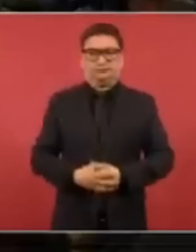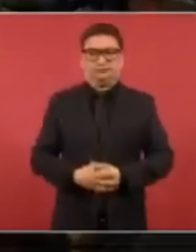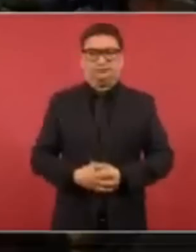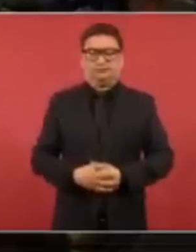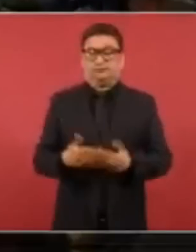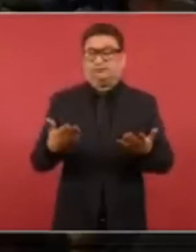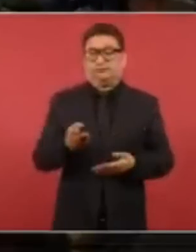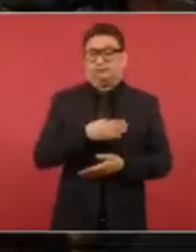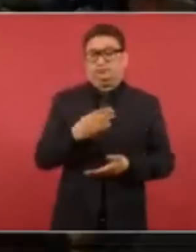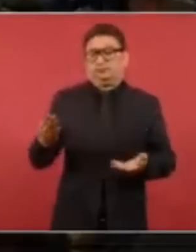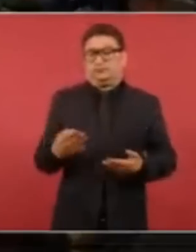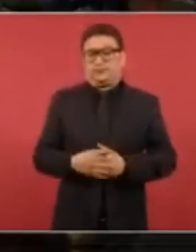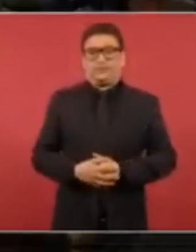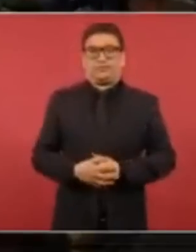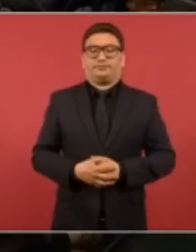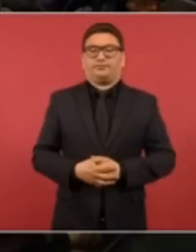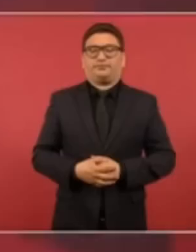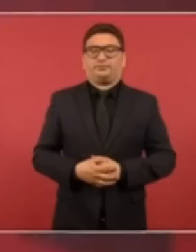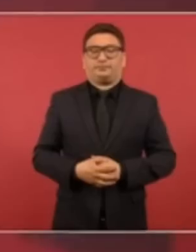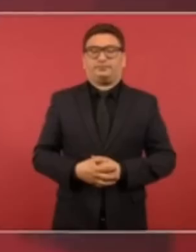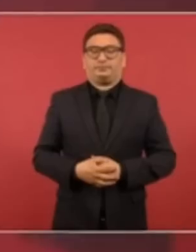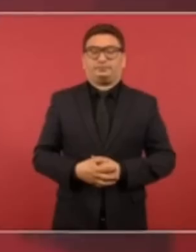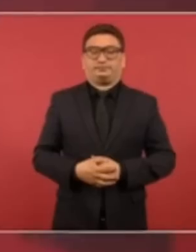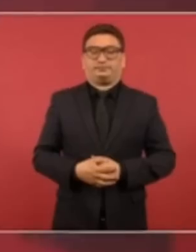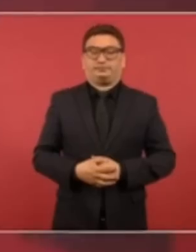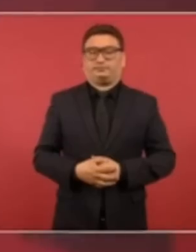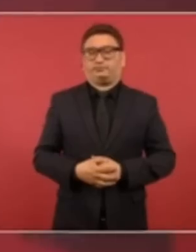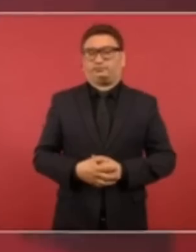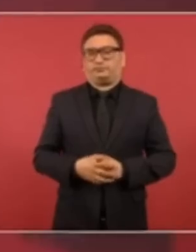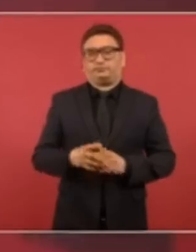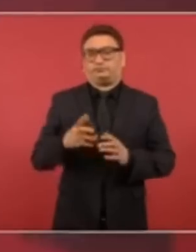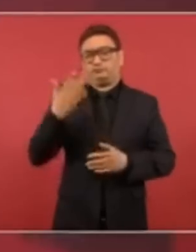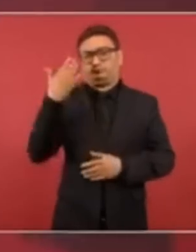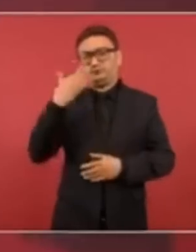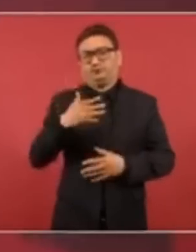Bueno, es parte de la decadencia